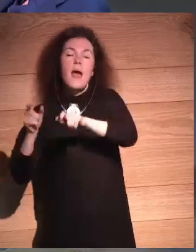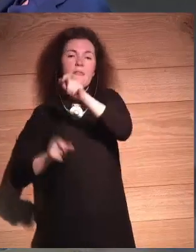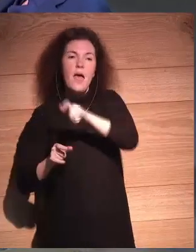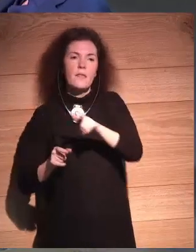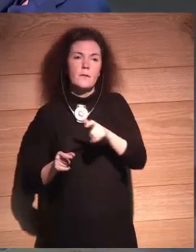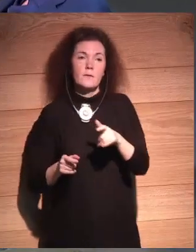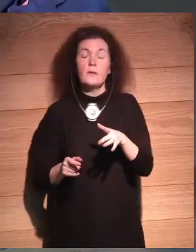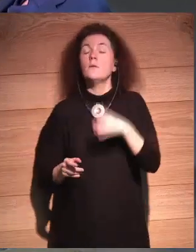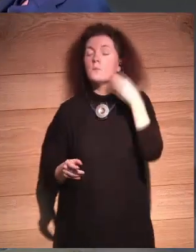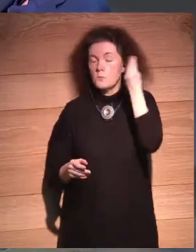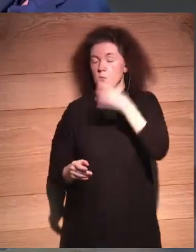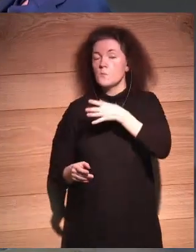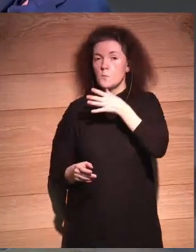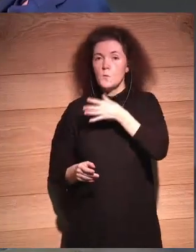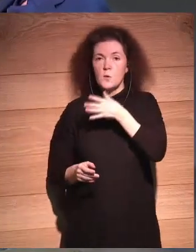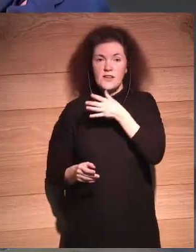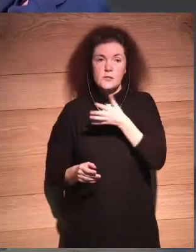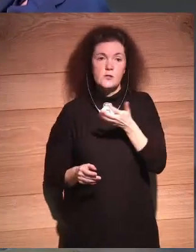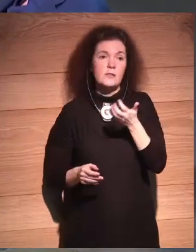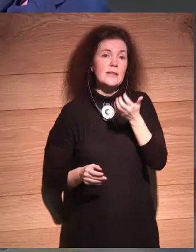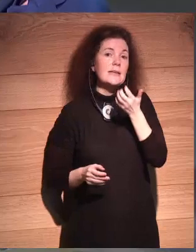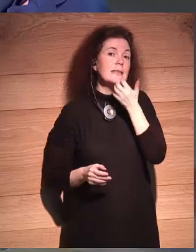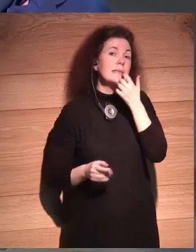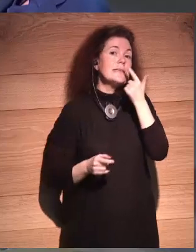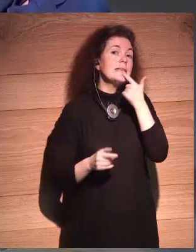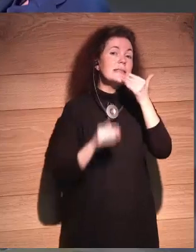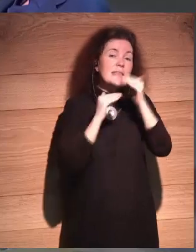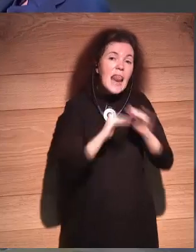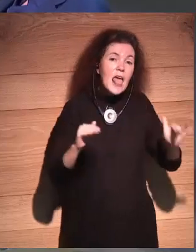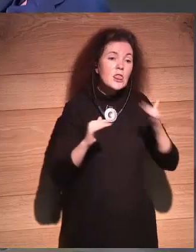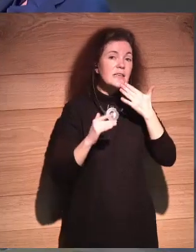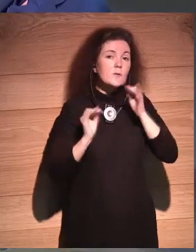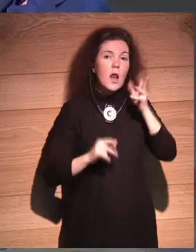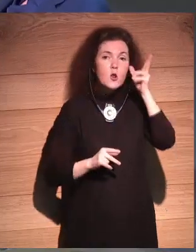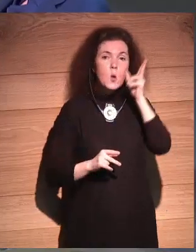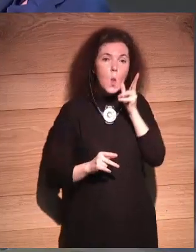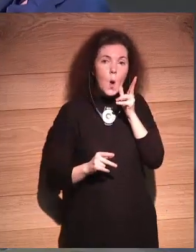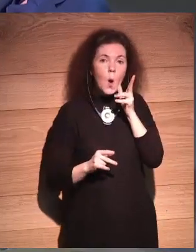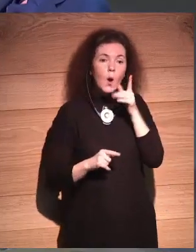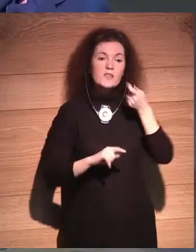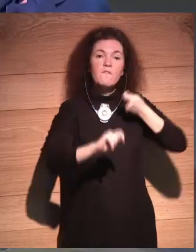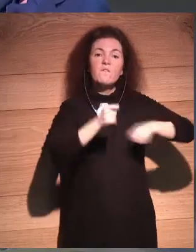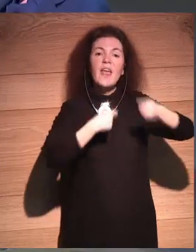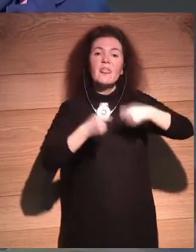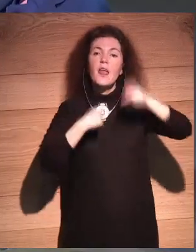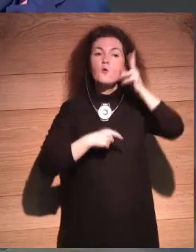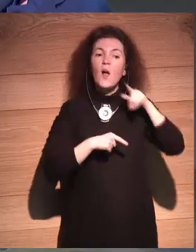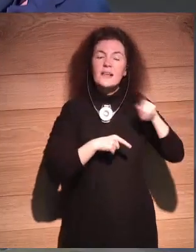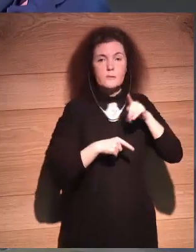Bueno, yo creo que por eso, si bien el silencio es el nuevo lujo, es muy difícil de comercializar este